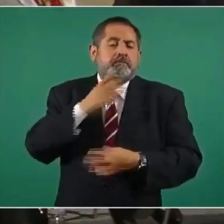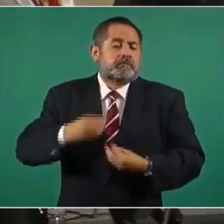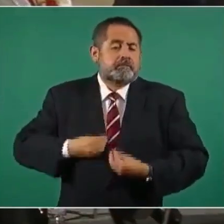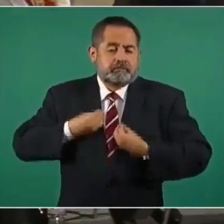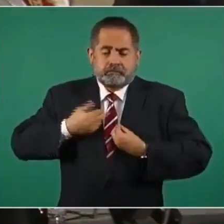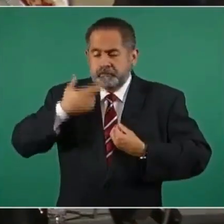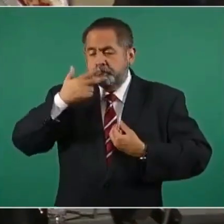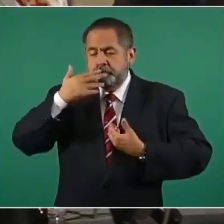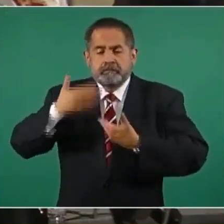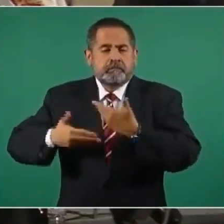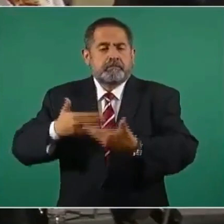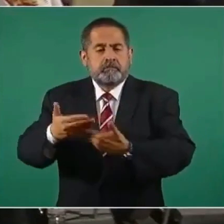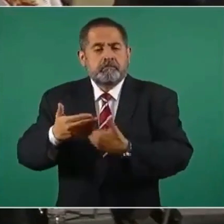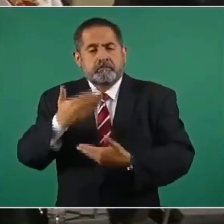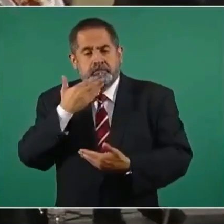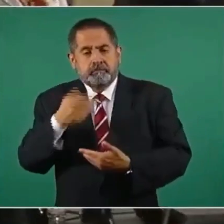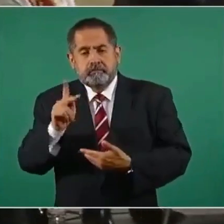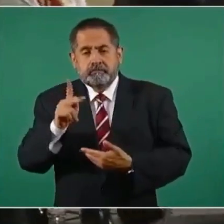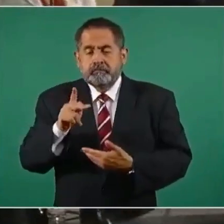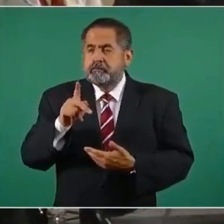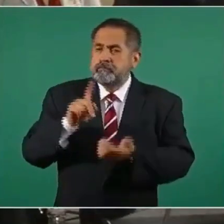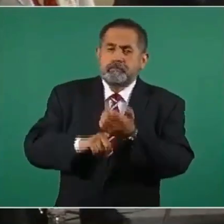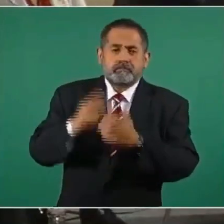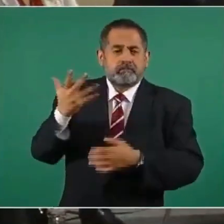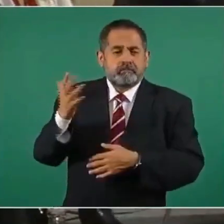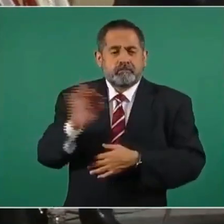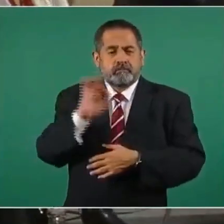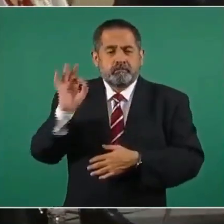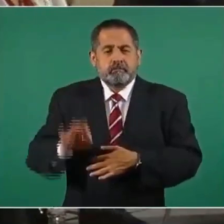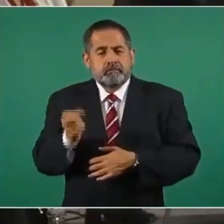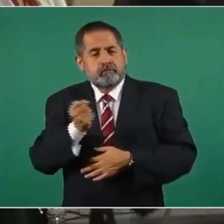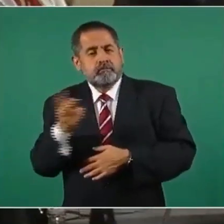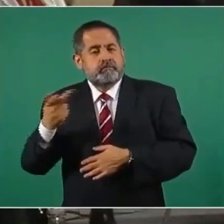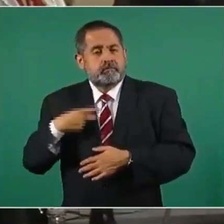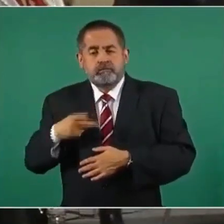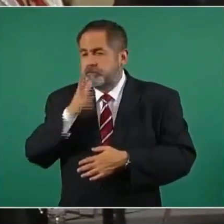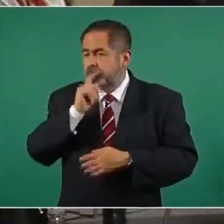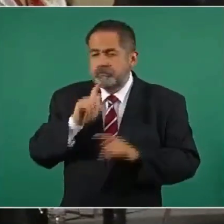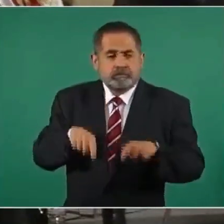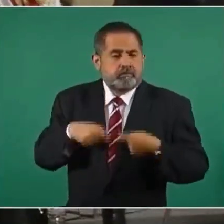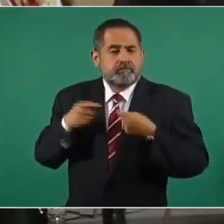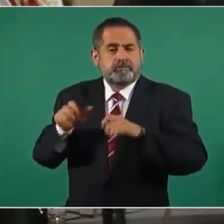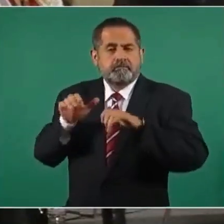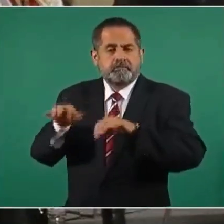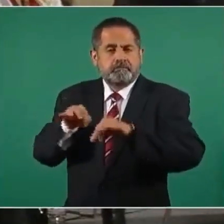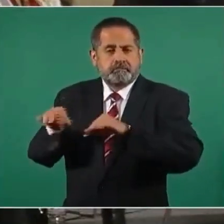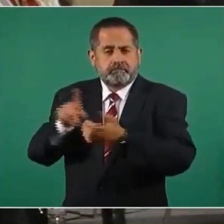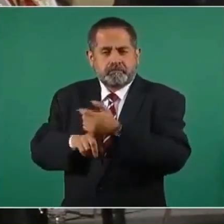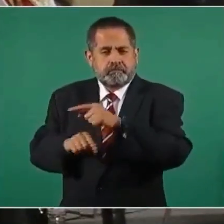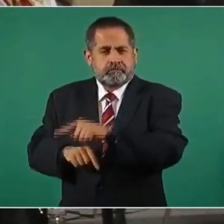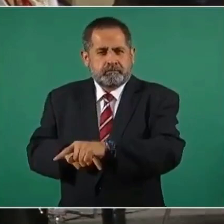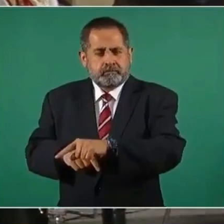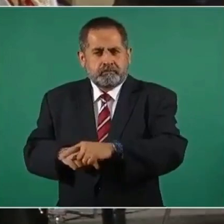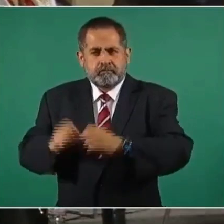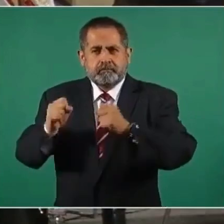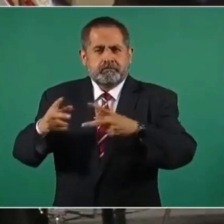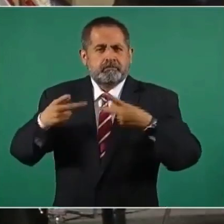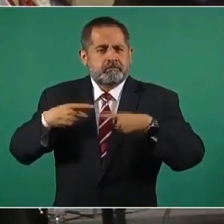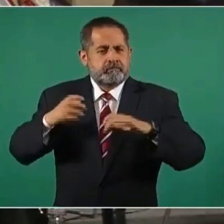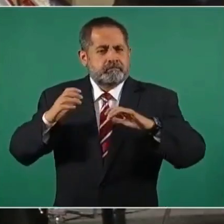vida, obviamente, pero es casi el 50% de lo que regularmente las empresas, sobre todo muchas empresas se